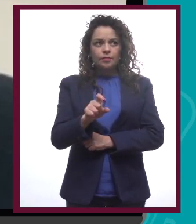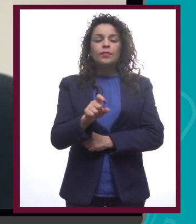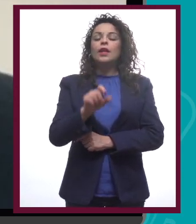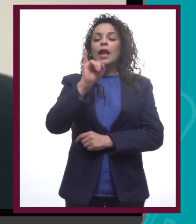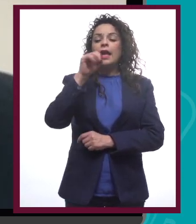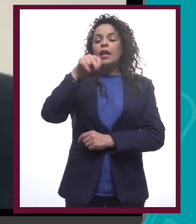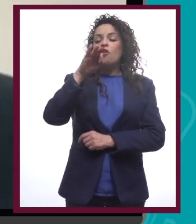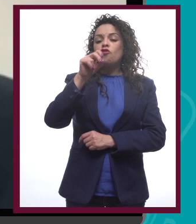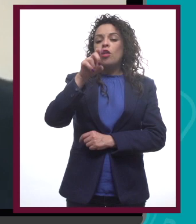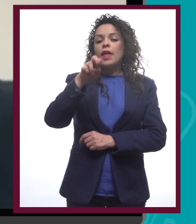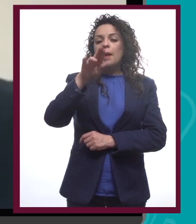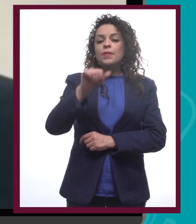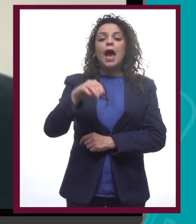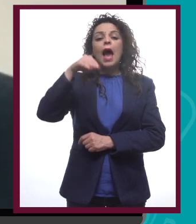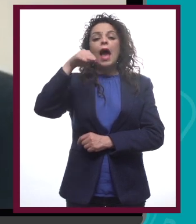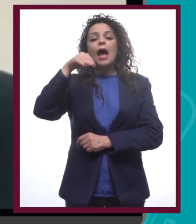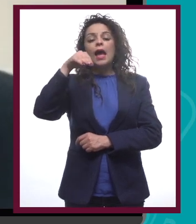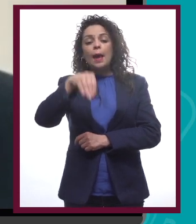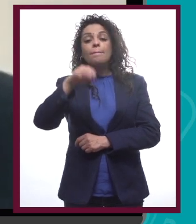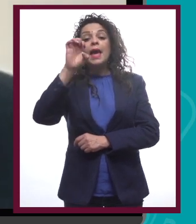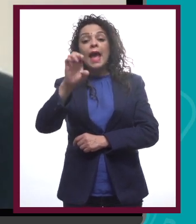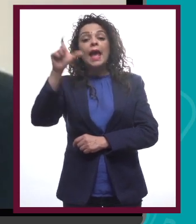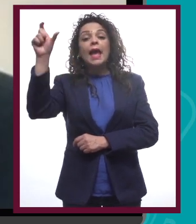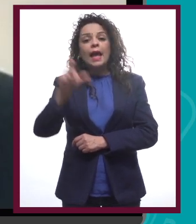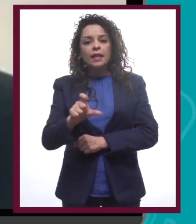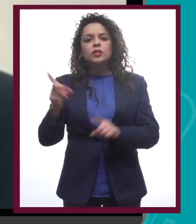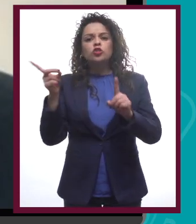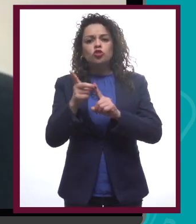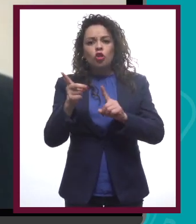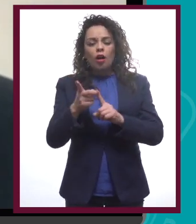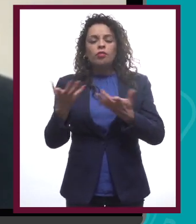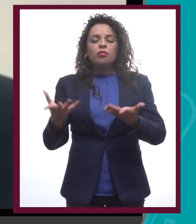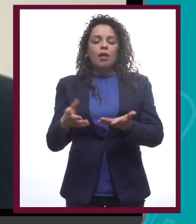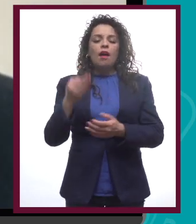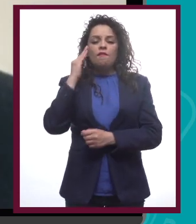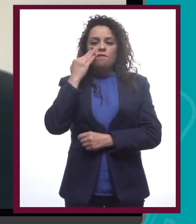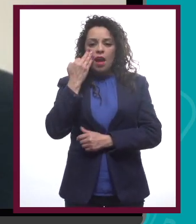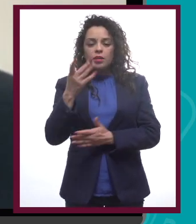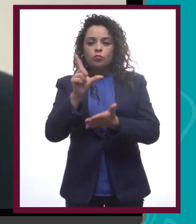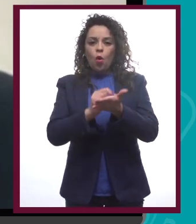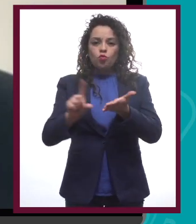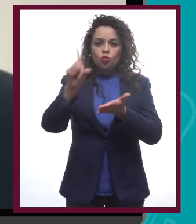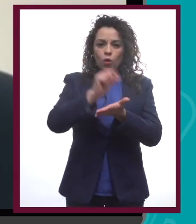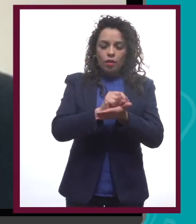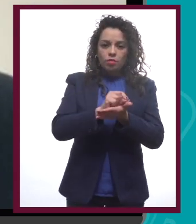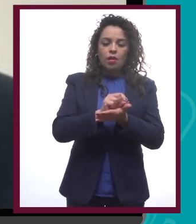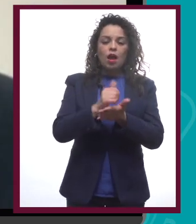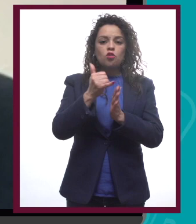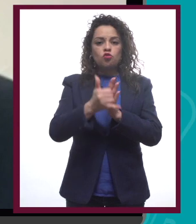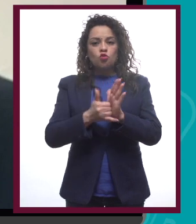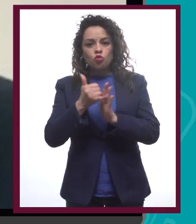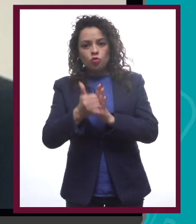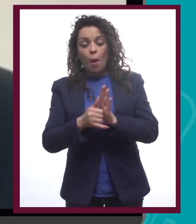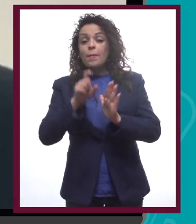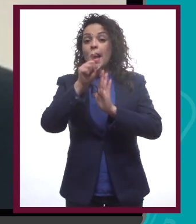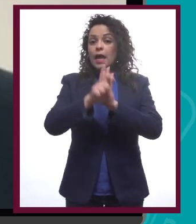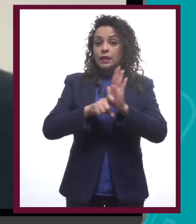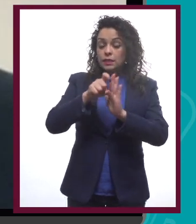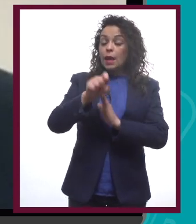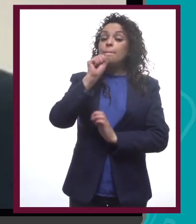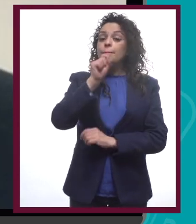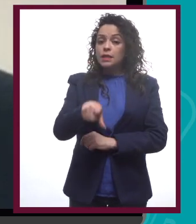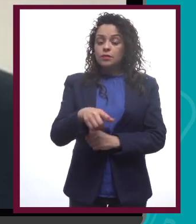Infodemia MEX, que está disponible en las plataformas de Facebook, de Twitter y de YouTube, y